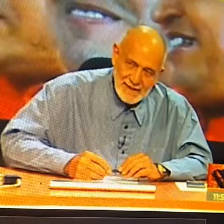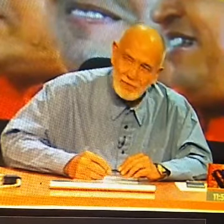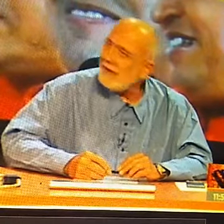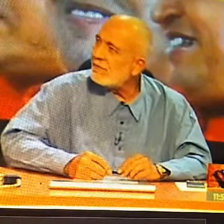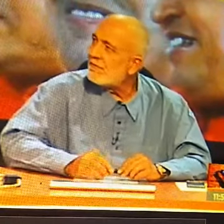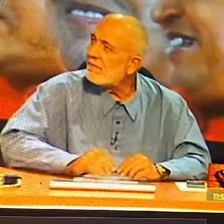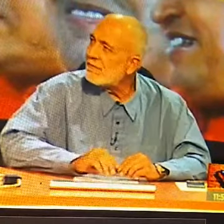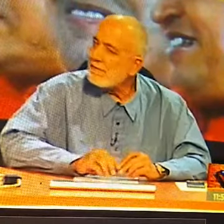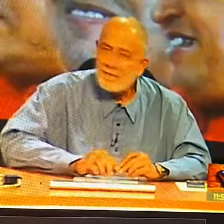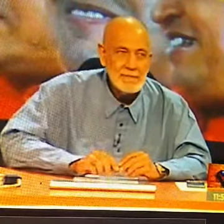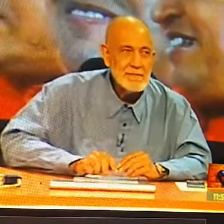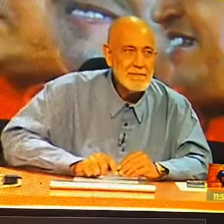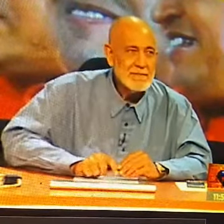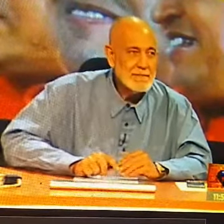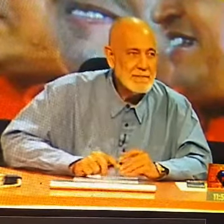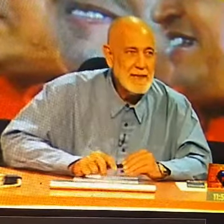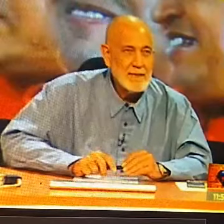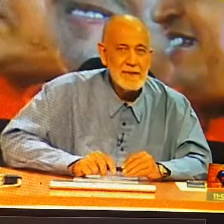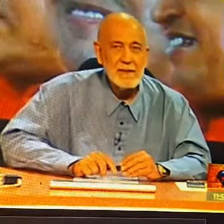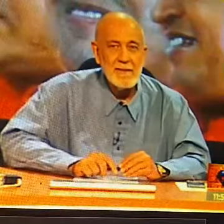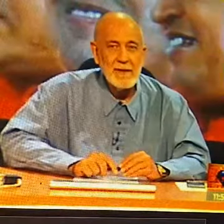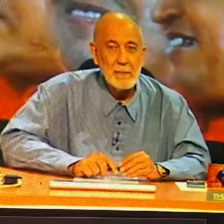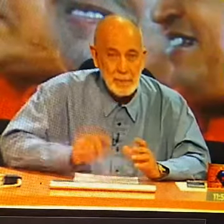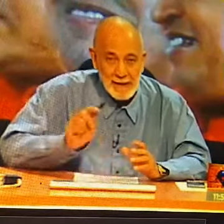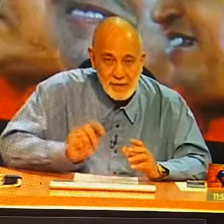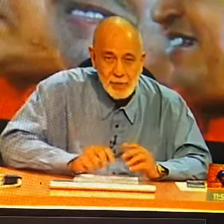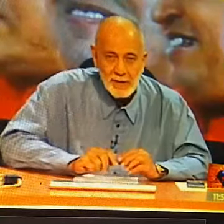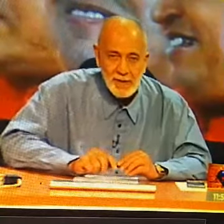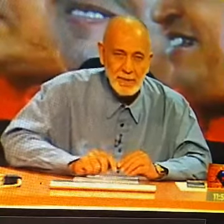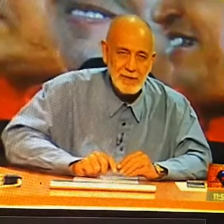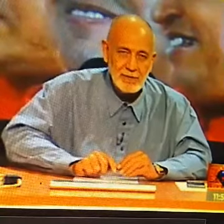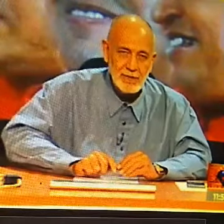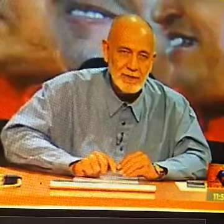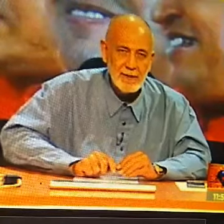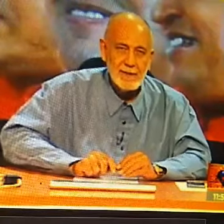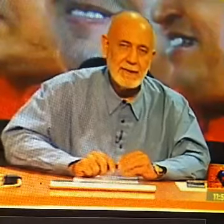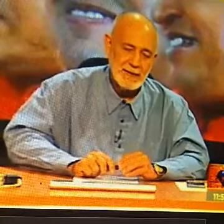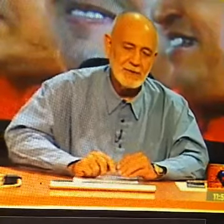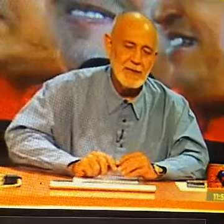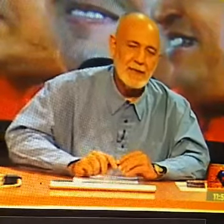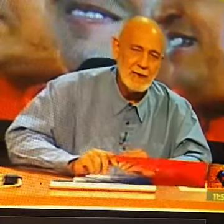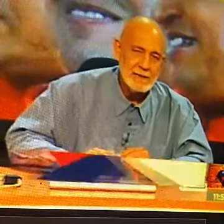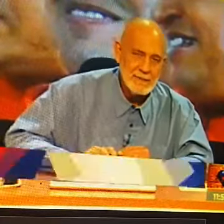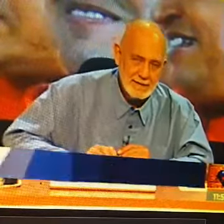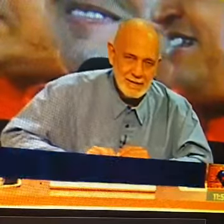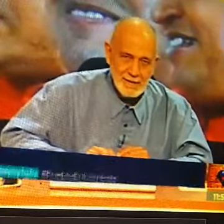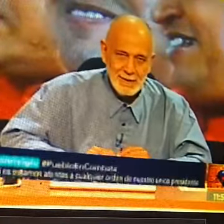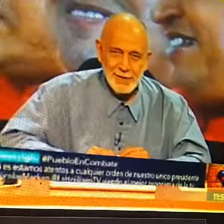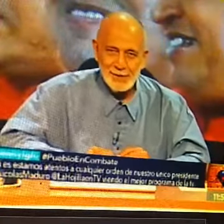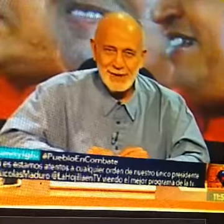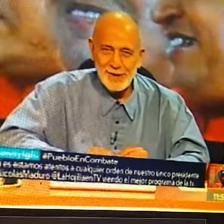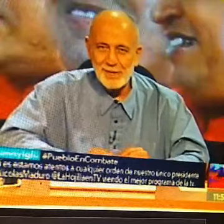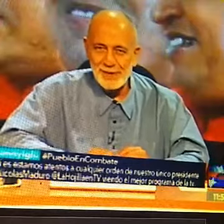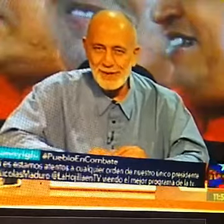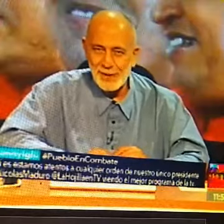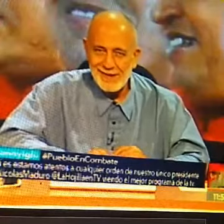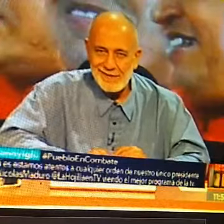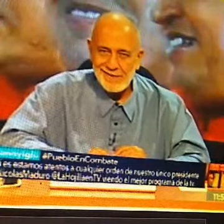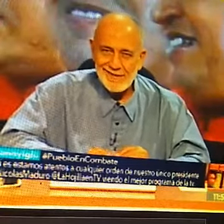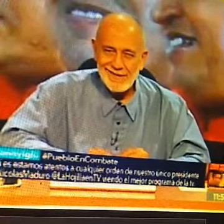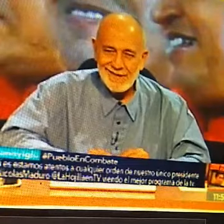31 años desde el 27 de febrero, pero 28 años después de conocido Chávez, ¿de verdad ustedes creen, los señores